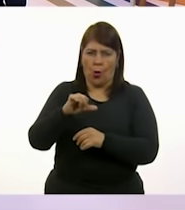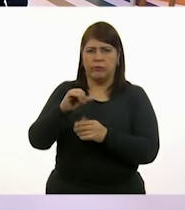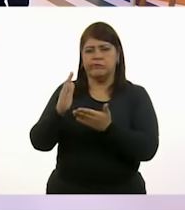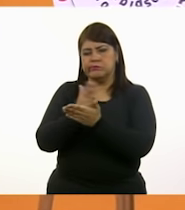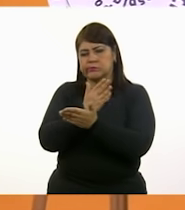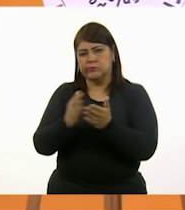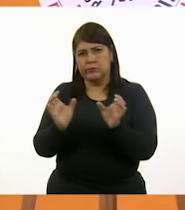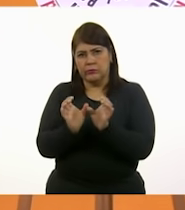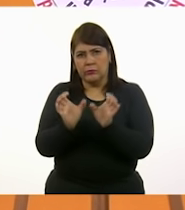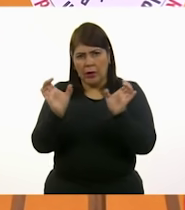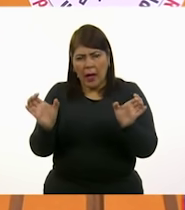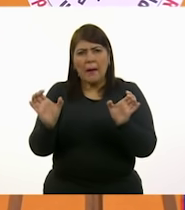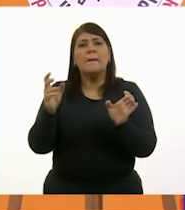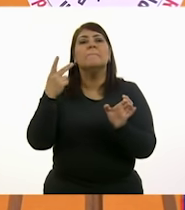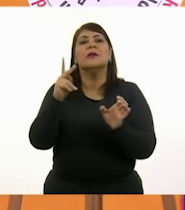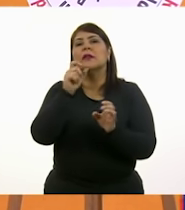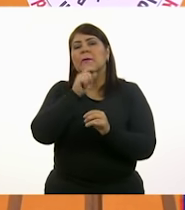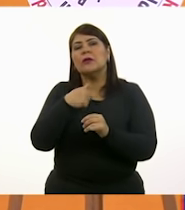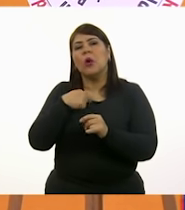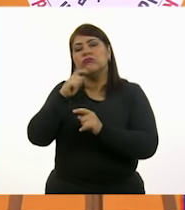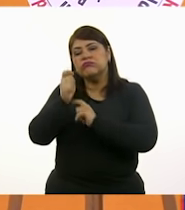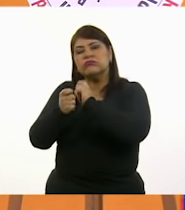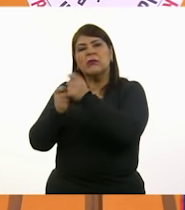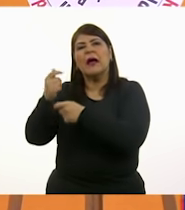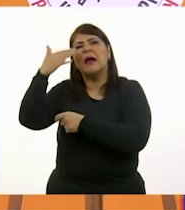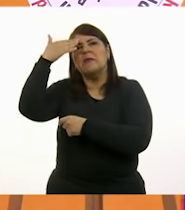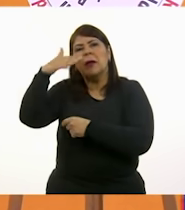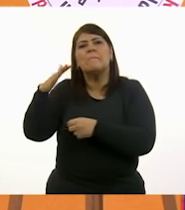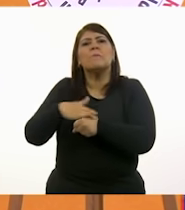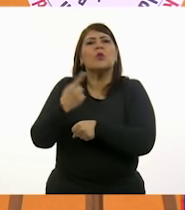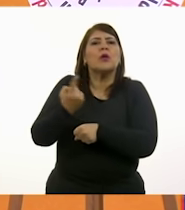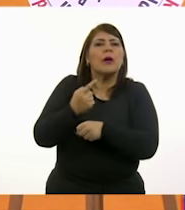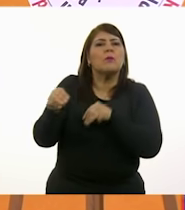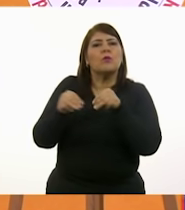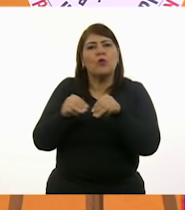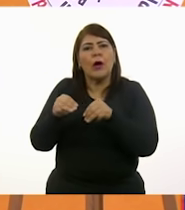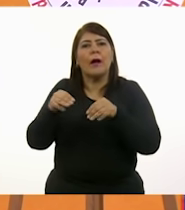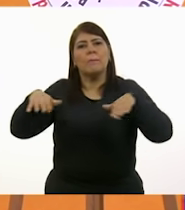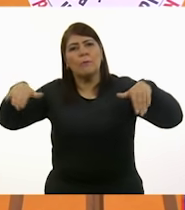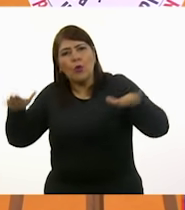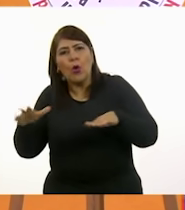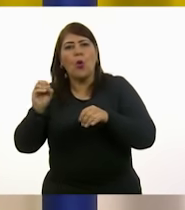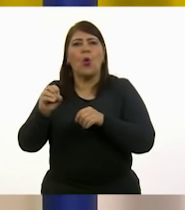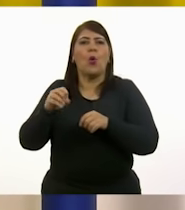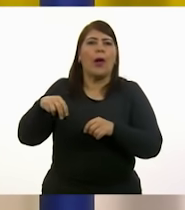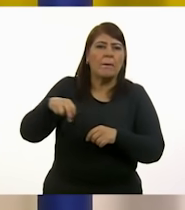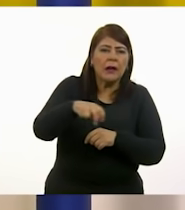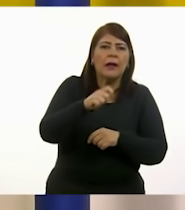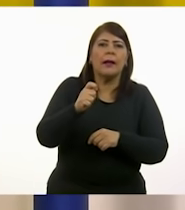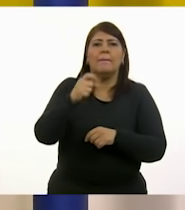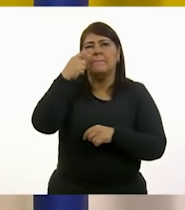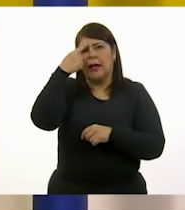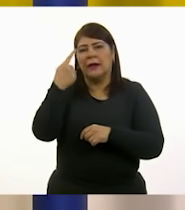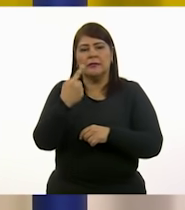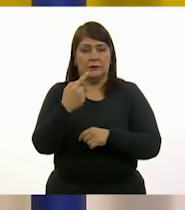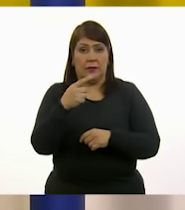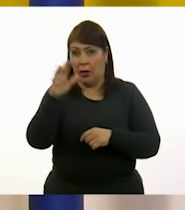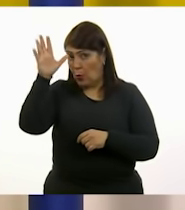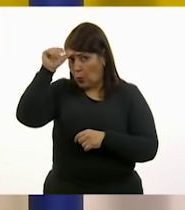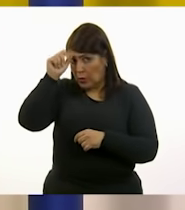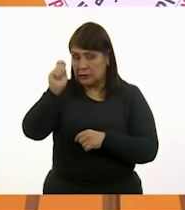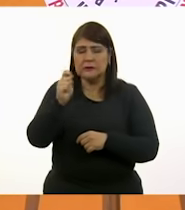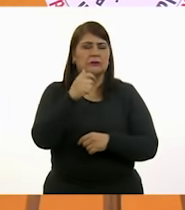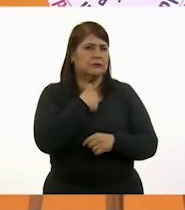conocer las razones de por qué lo hacen Y es y cómo lo hacen ¿Estamos de acuerdo Pepe? Yo estoy de acuerdísimo